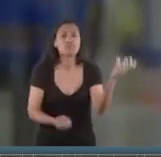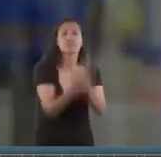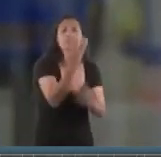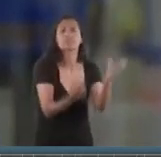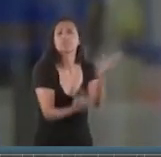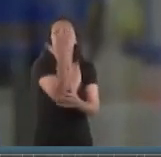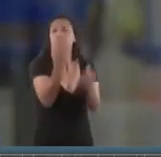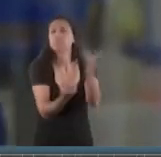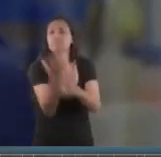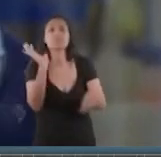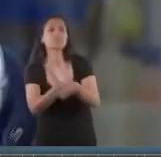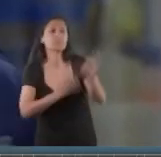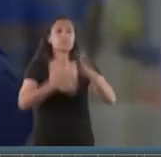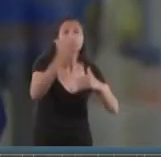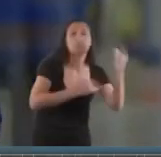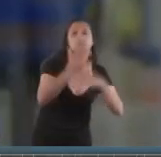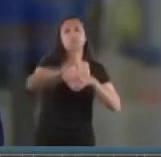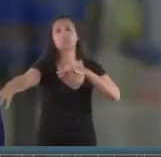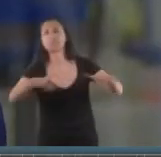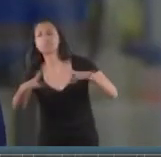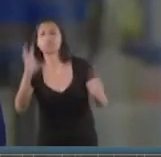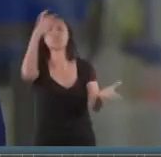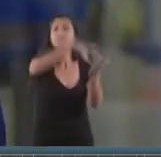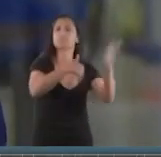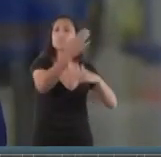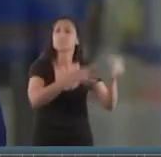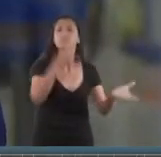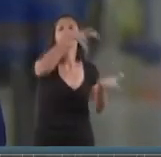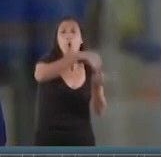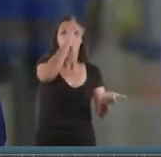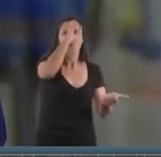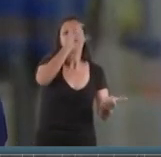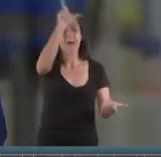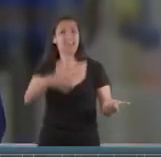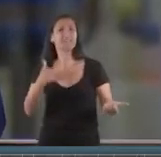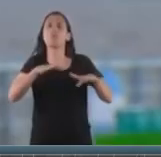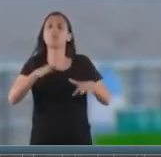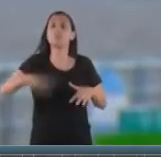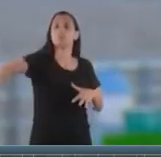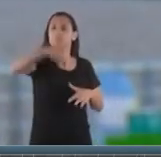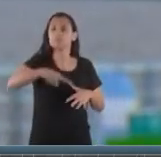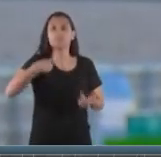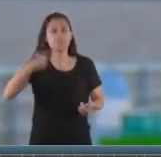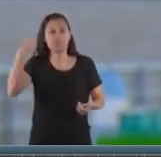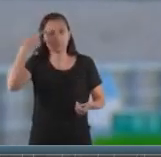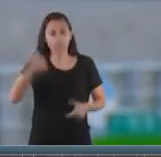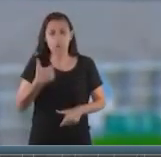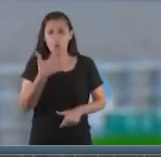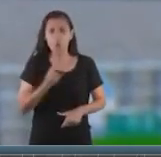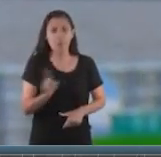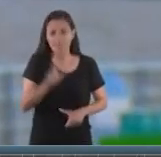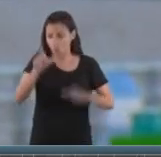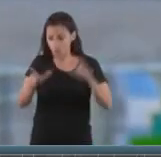¿vio? Y el presidente decididamente se puede ya poner al frente, junto con un